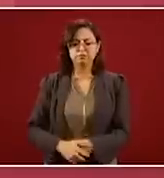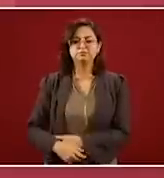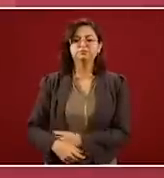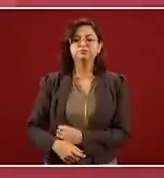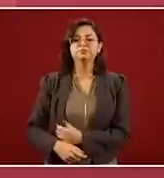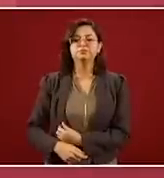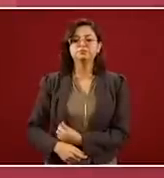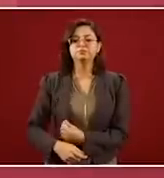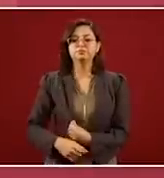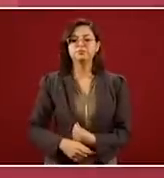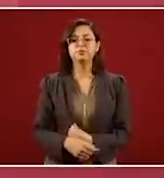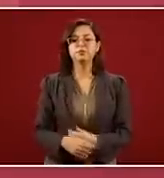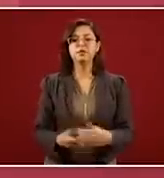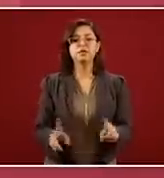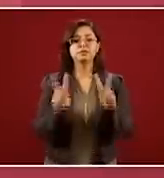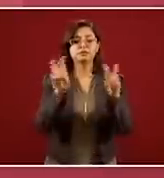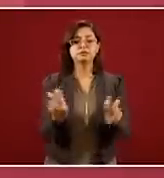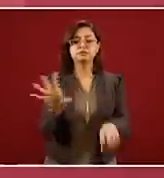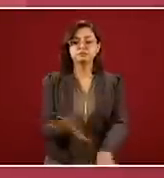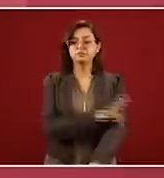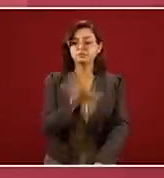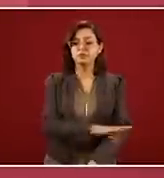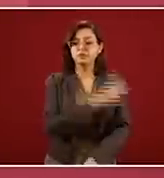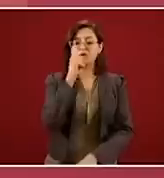En industria eléctrica,